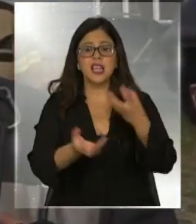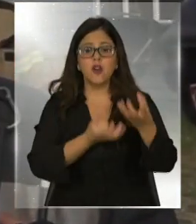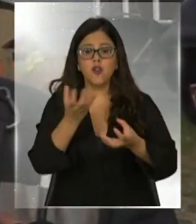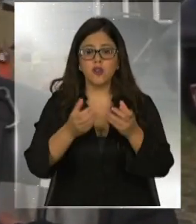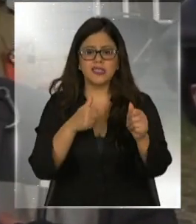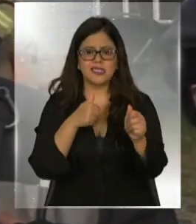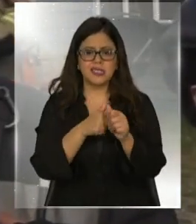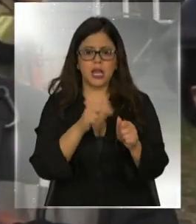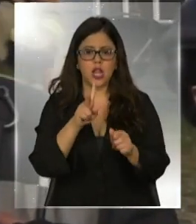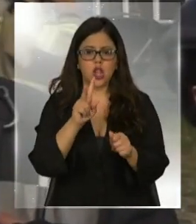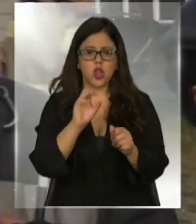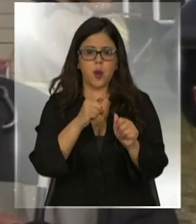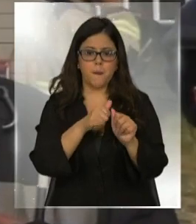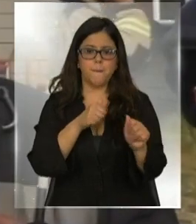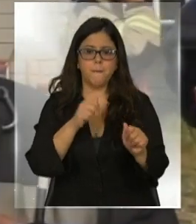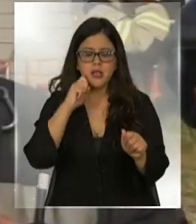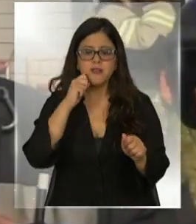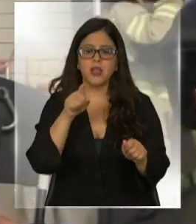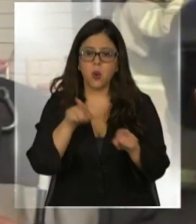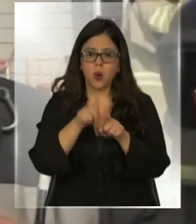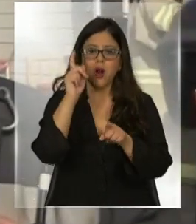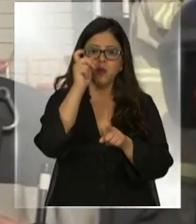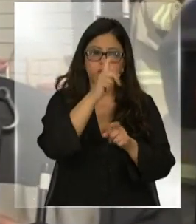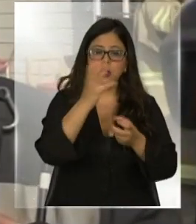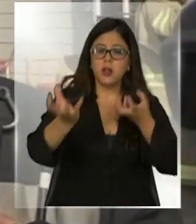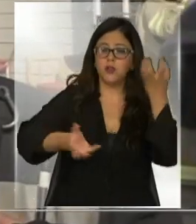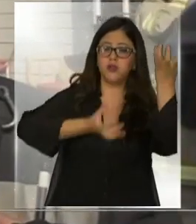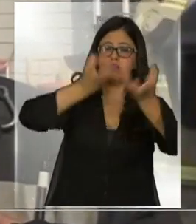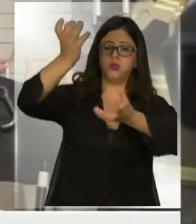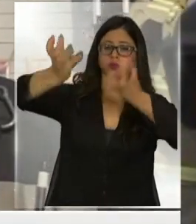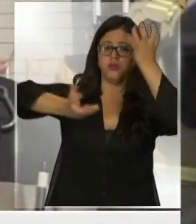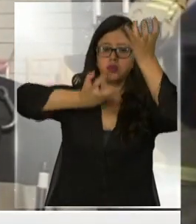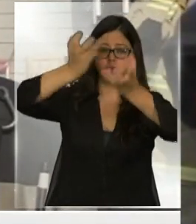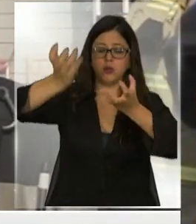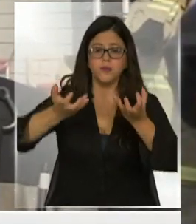2 metros, lo cual nos complicó bastante porque había un volumen de fuego muy fuerte.